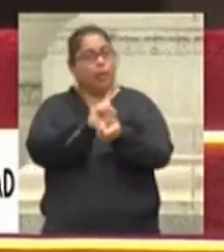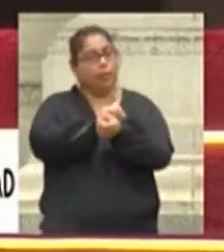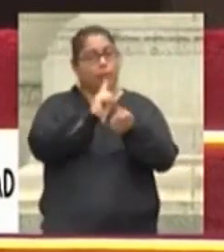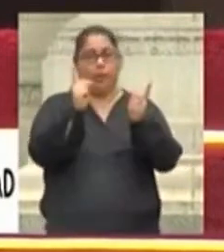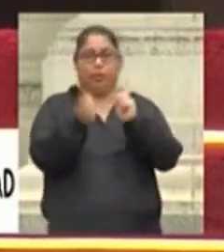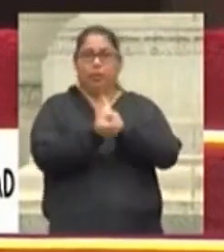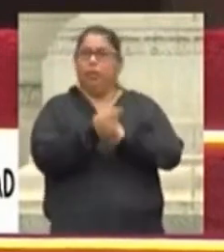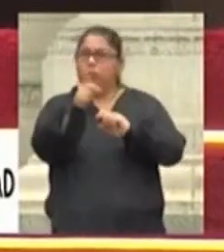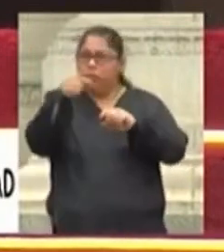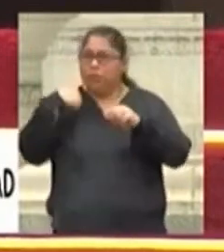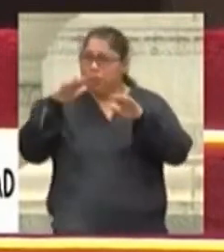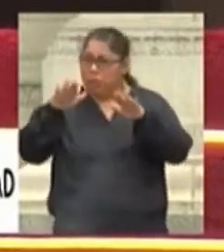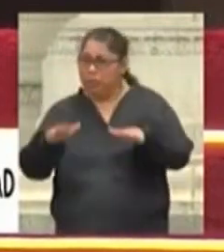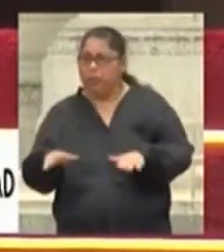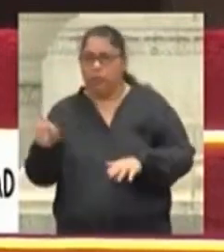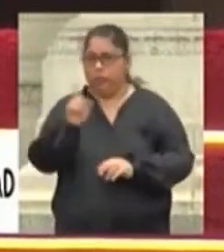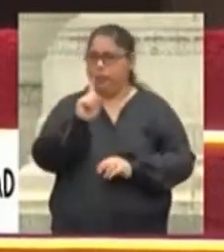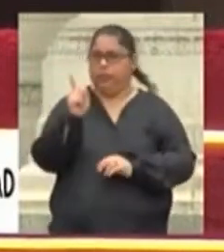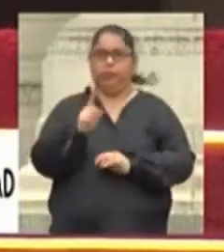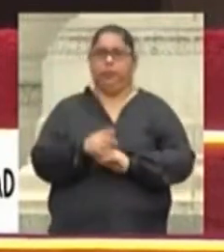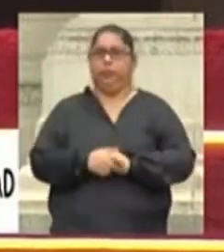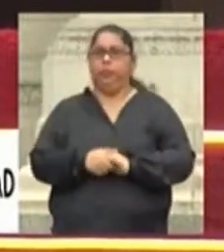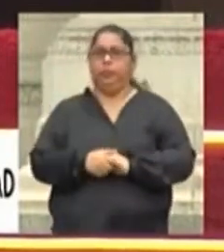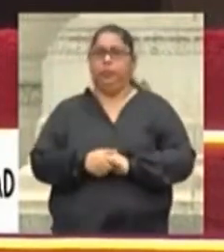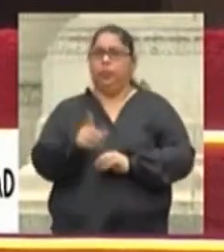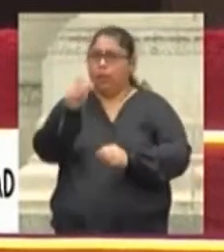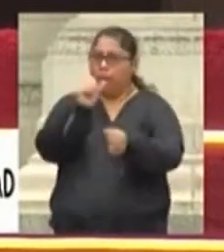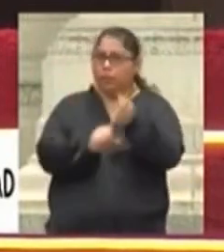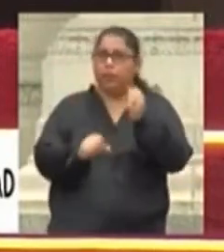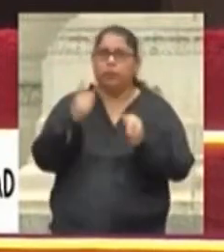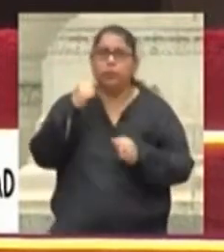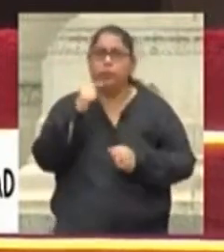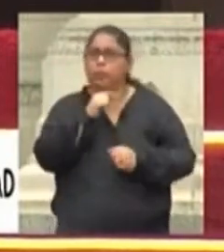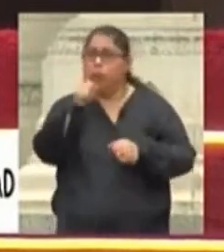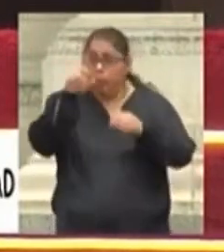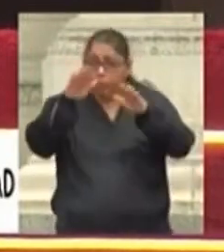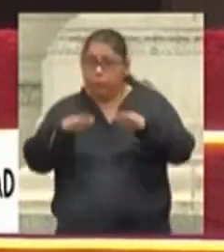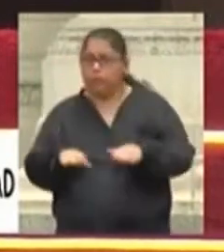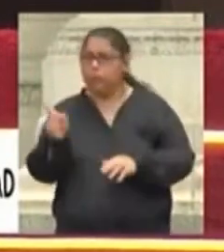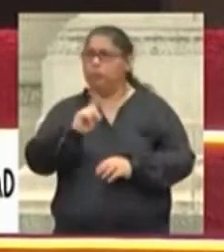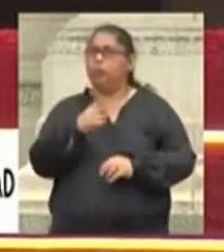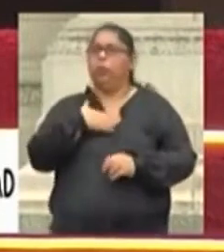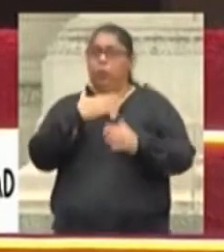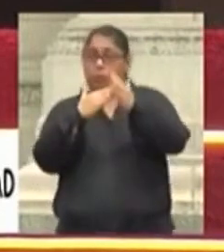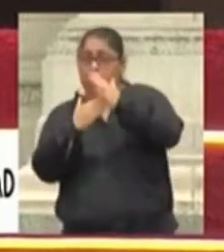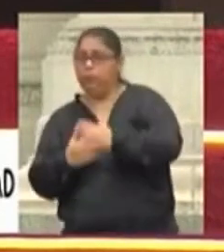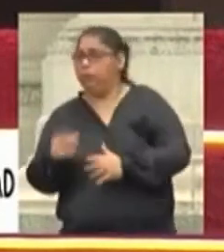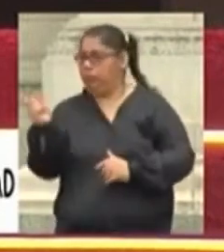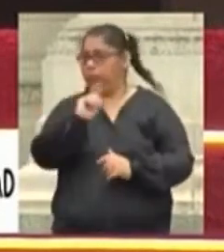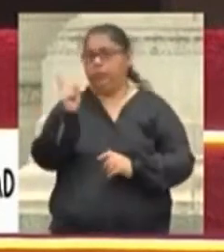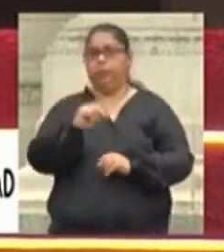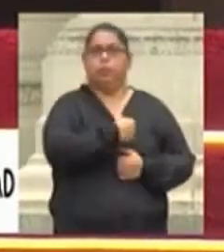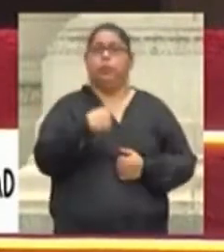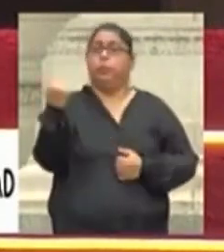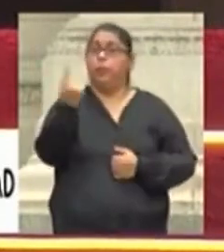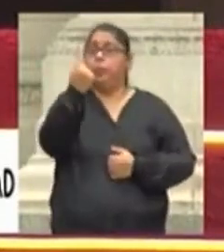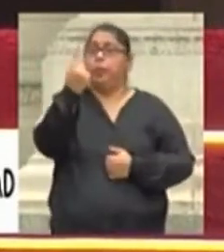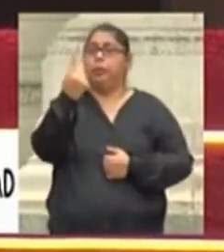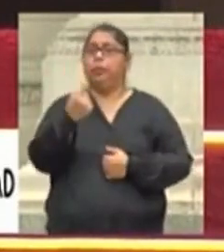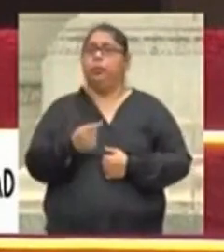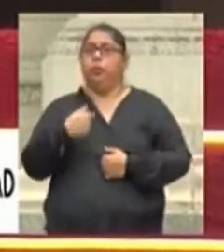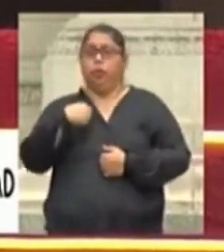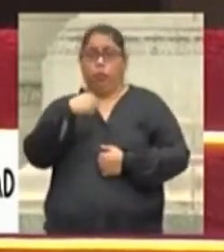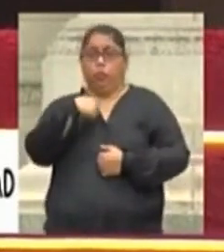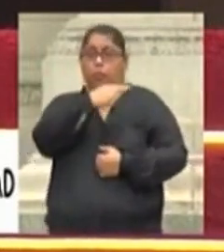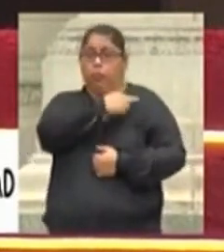revertir no se sientan menos queridos hermanos queridos hermanas y hermanos no se sientan menos no se sientan discriminados o primero